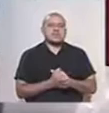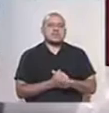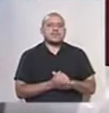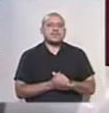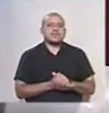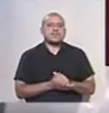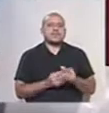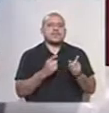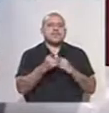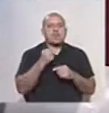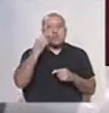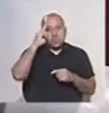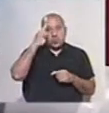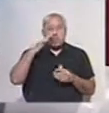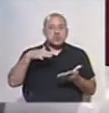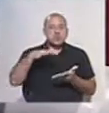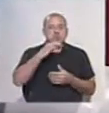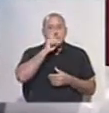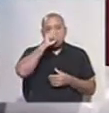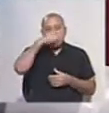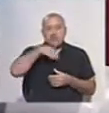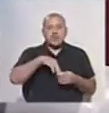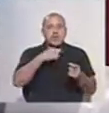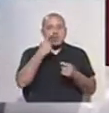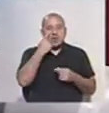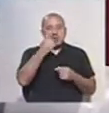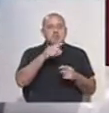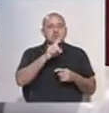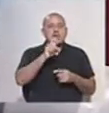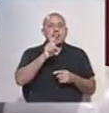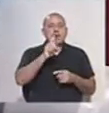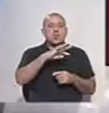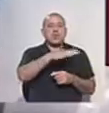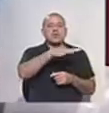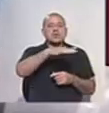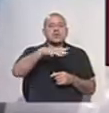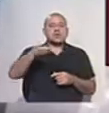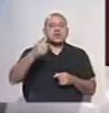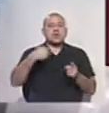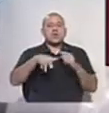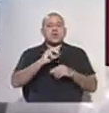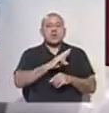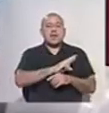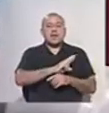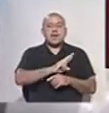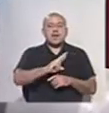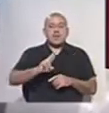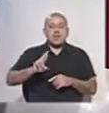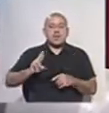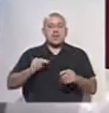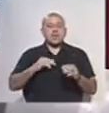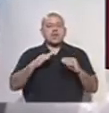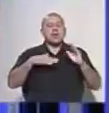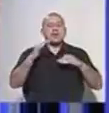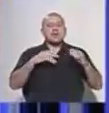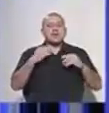los uruguayos y sobre todo los montevideanos como que miramos el mar muy plácidamente, nos encanta, pero desde la Rambla y pocas veces como que nos vamos un poco más